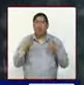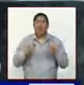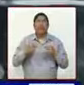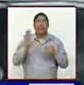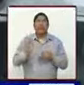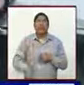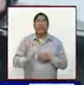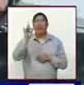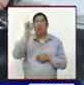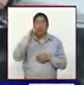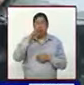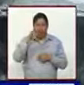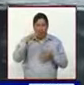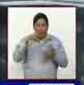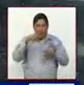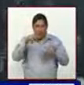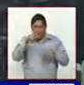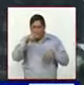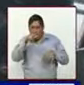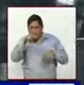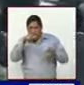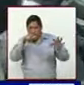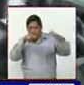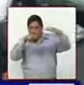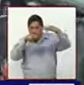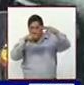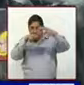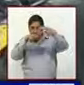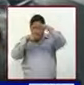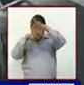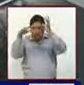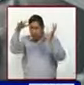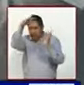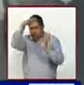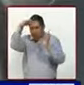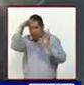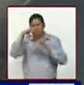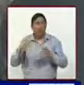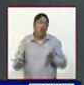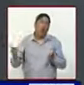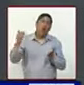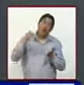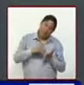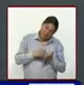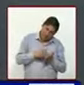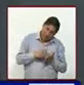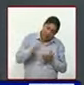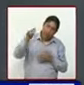Se han encontrado estas 17 nubes dentro del sector, algunas se les ha vuelto